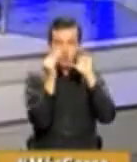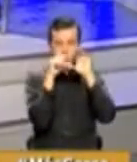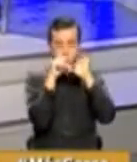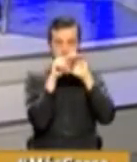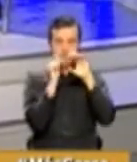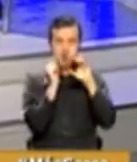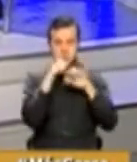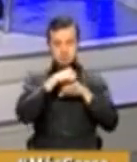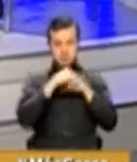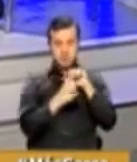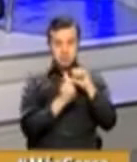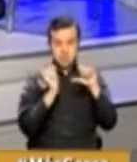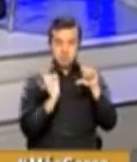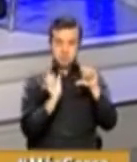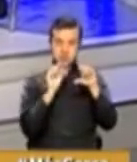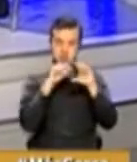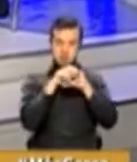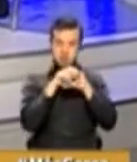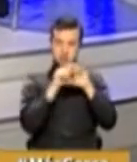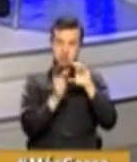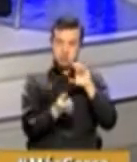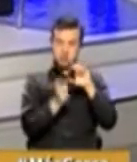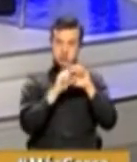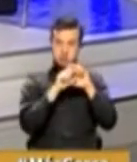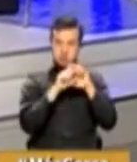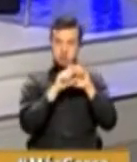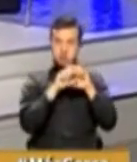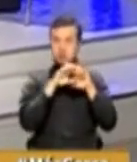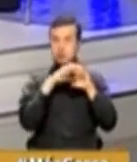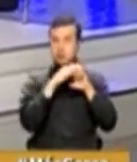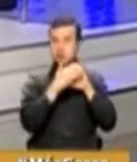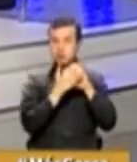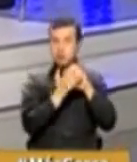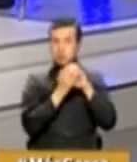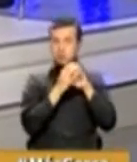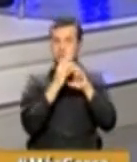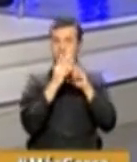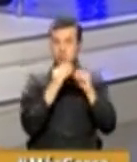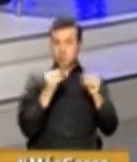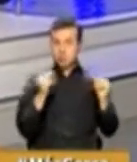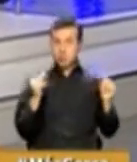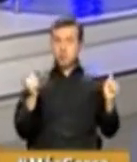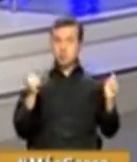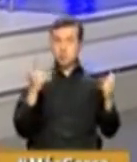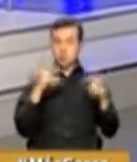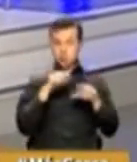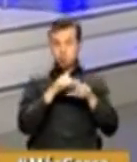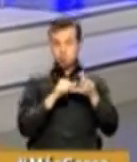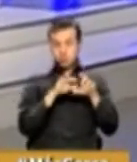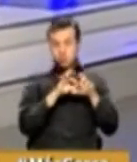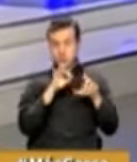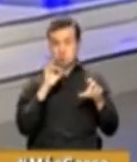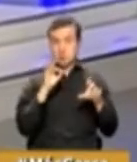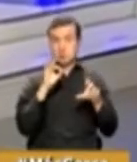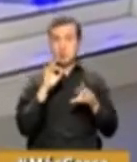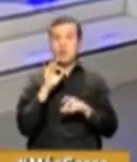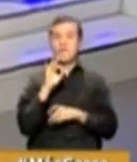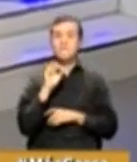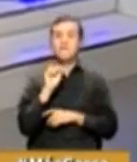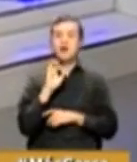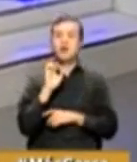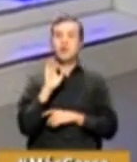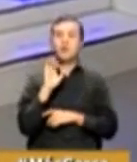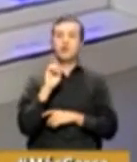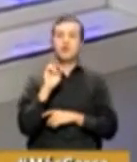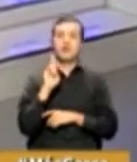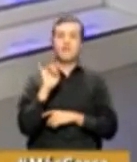cirugía que utilizamos o que hacemos... ¿Qué es lo que hace esa cirugía? Para curar la catarata, para extraerla, se llama